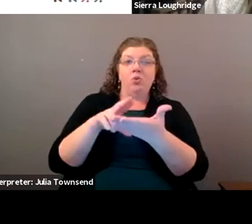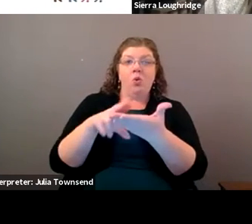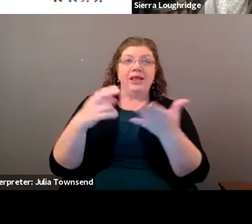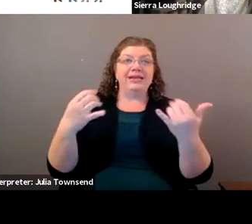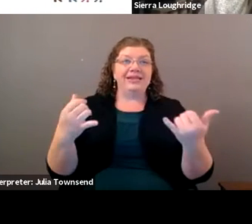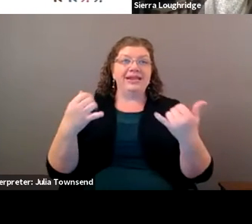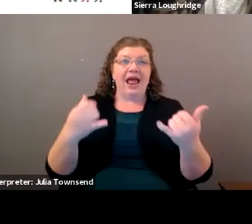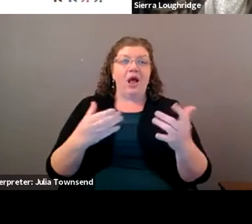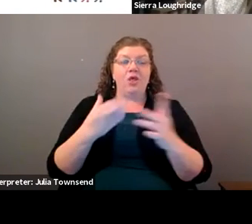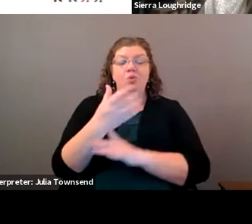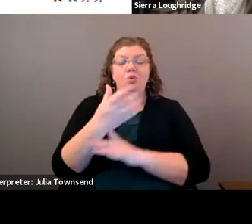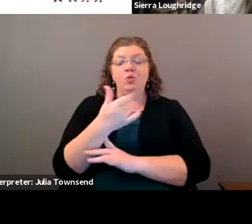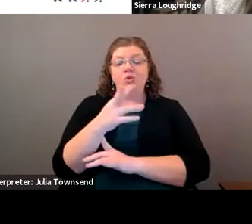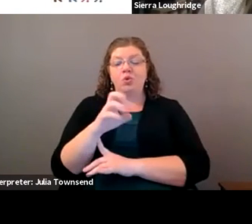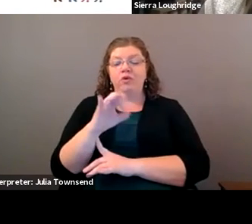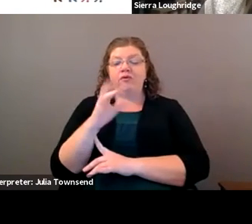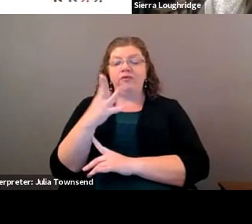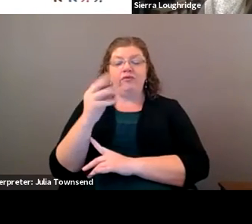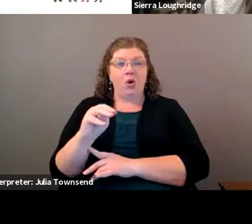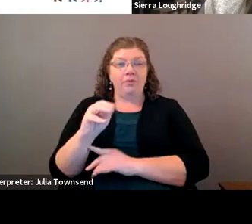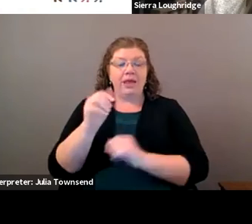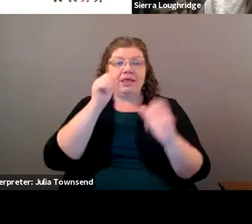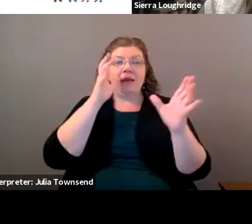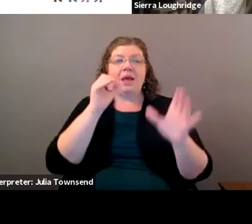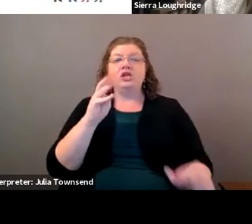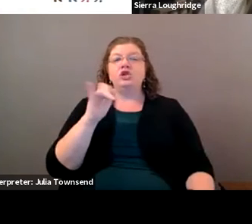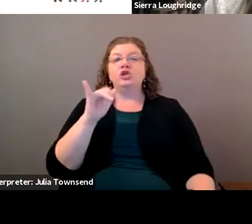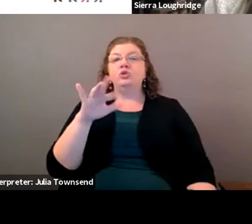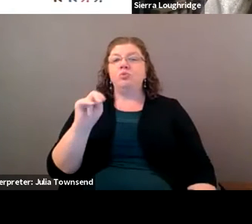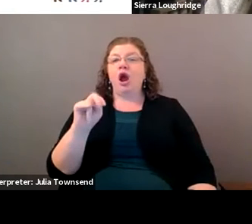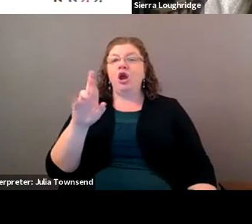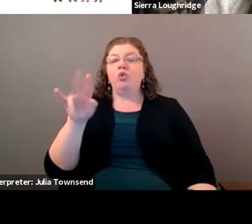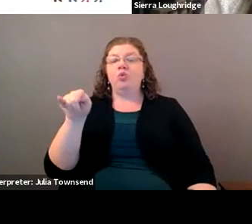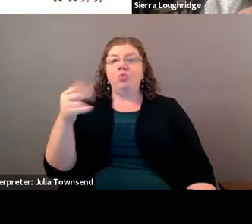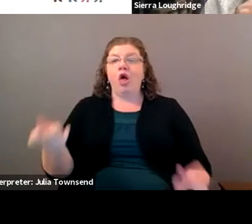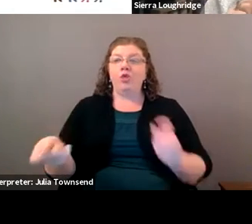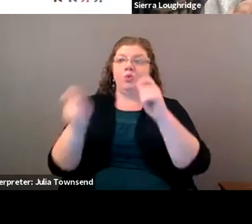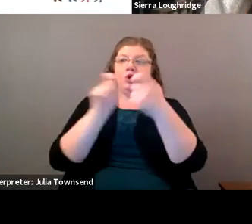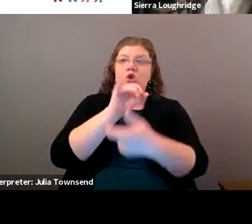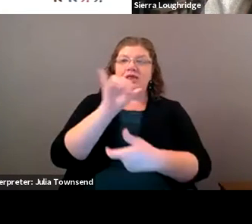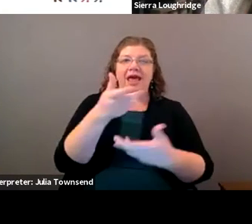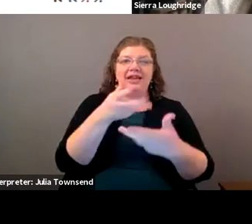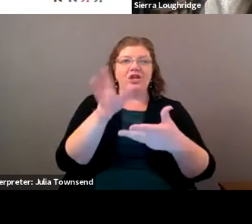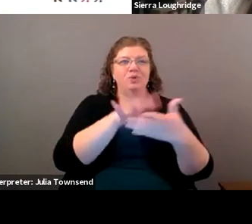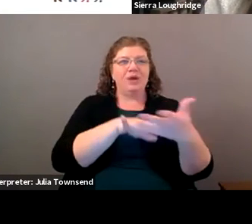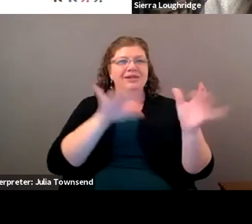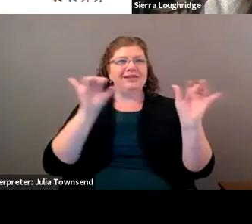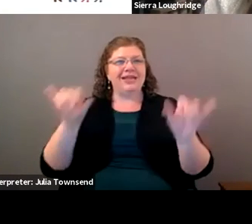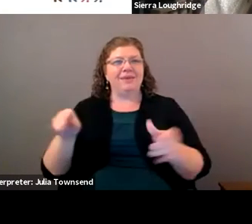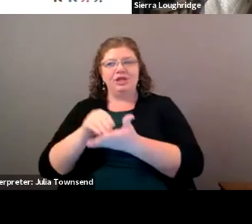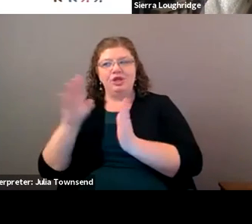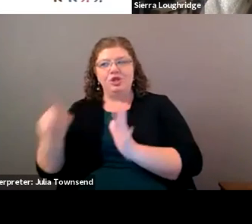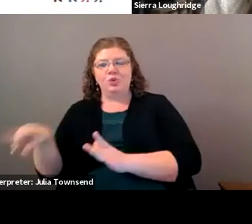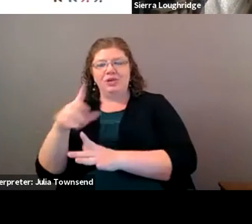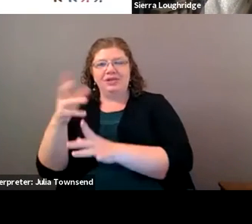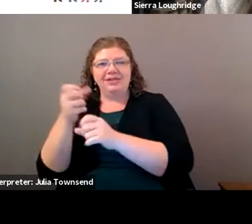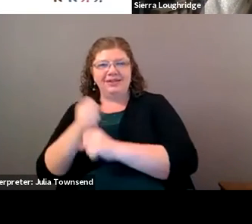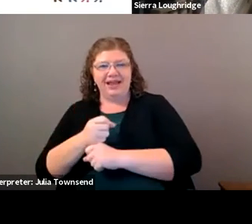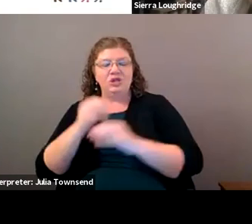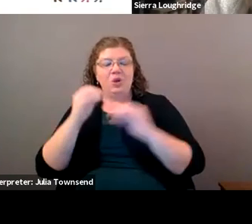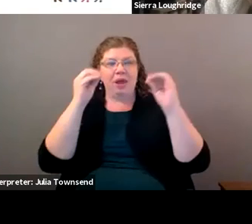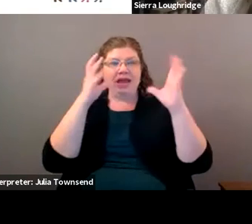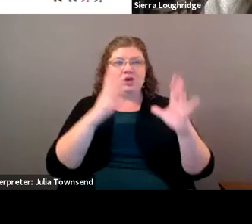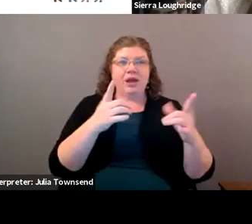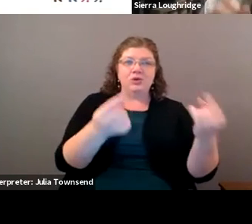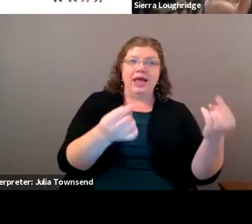educadores están inscribiéndose ahora por medio de un formulario de Google. Y el señor Brian Rouse va a